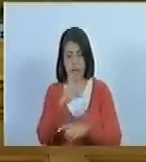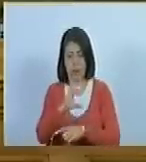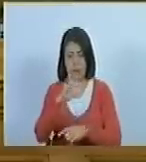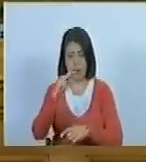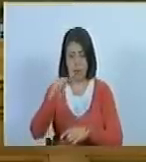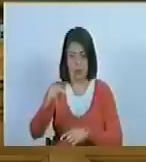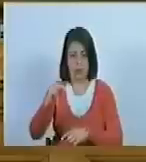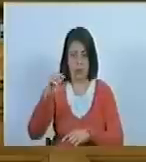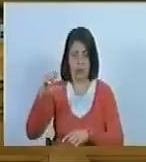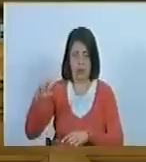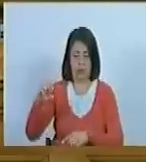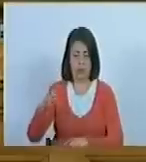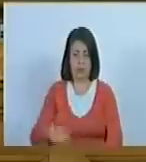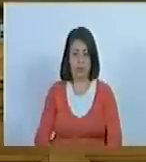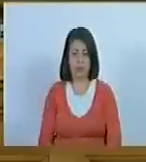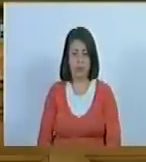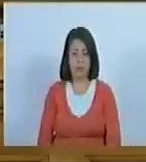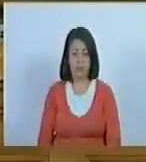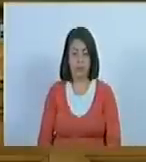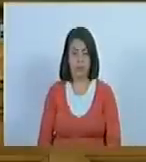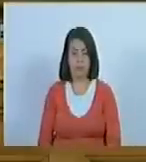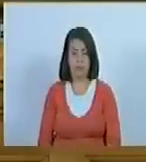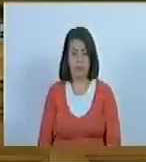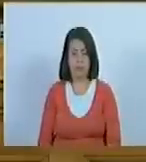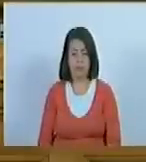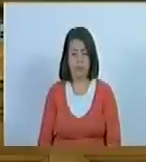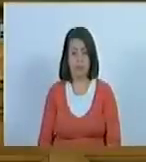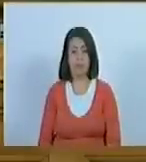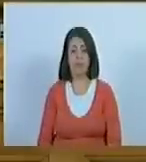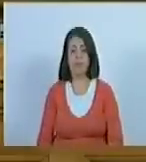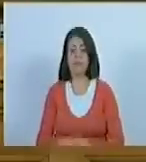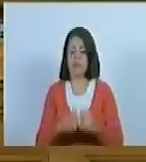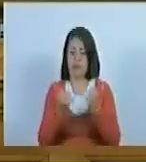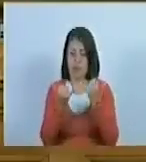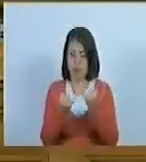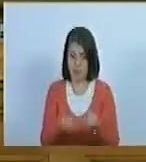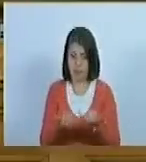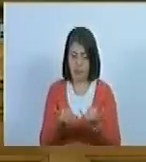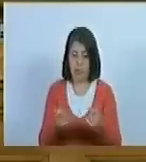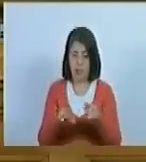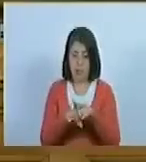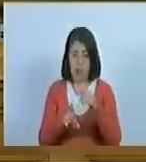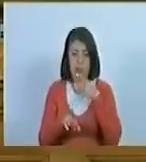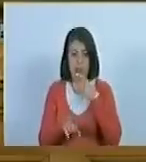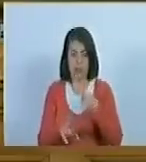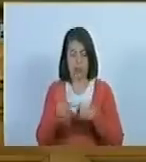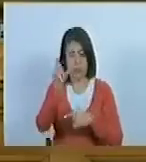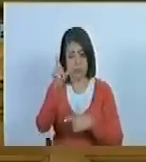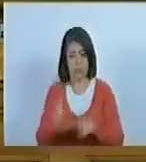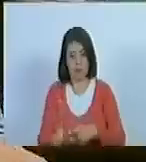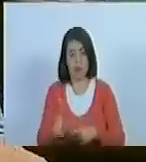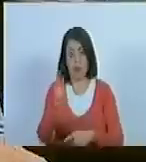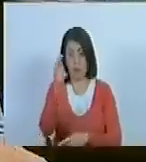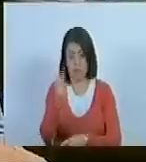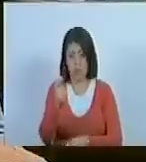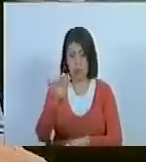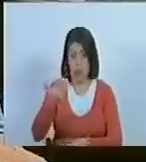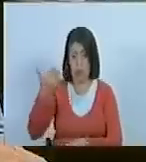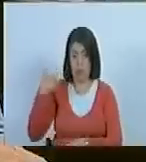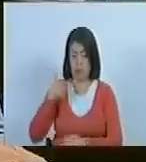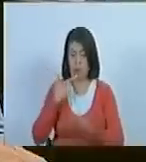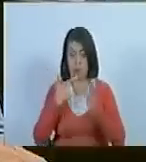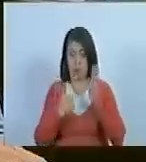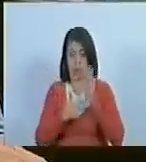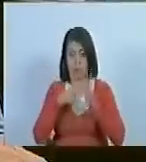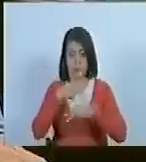del Consejo Nacional Electoral. De modo, como lo ha dicho el diputado Alessandrello, que ya se ha cumplido